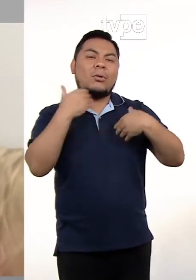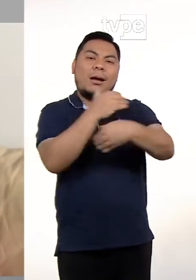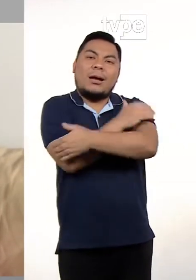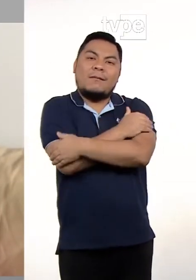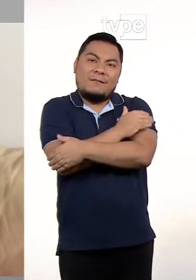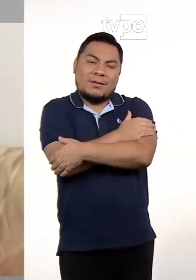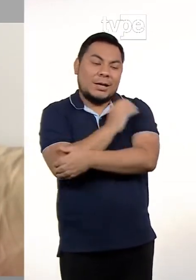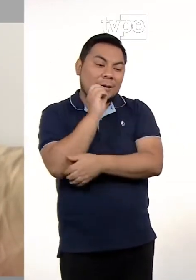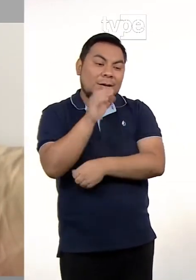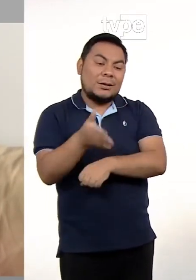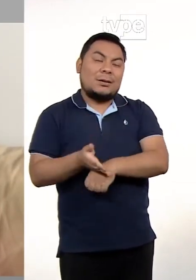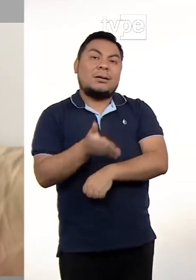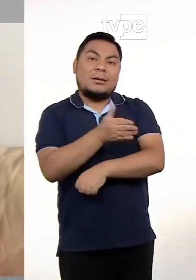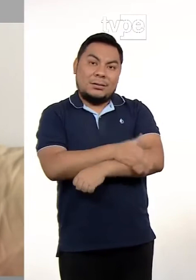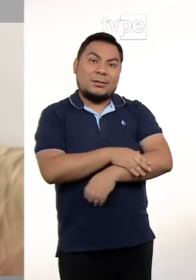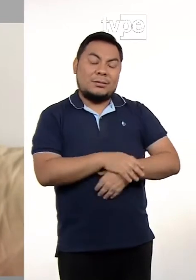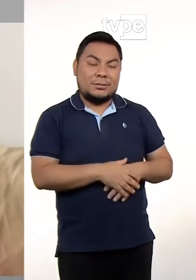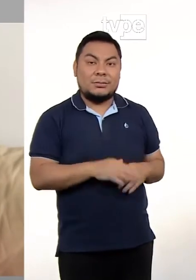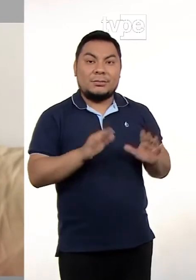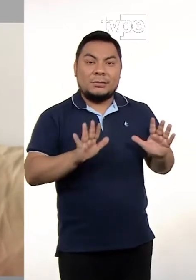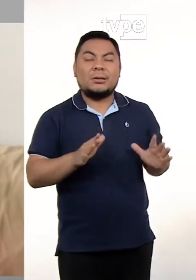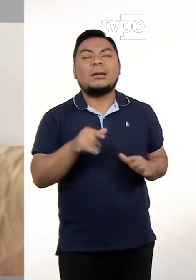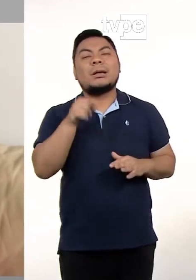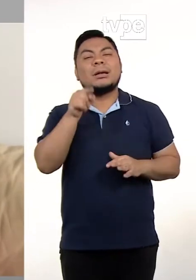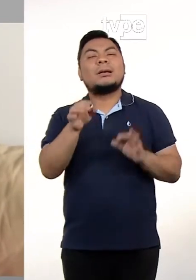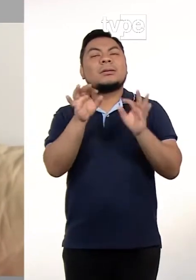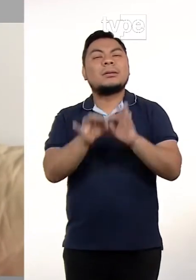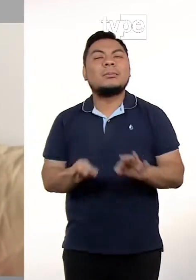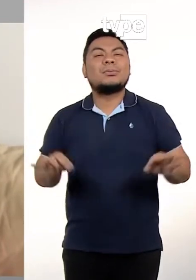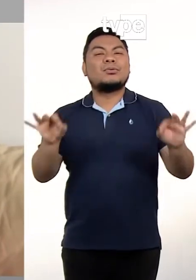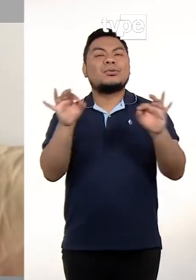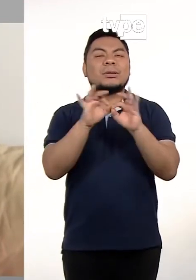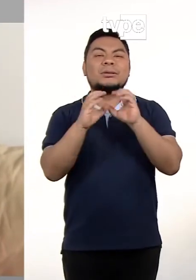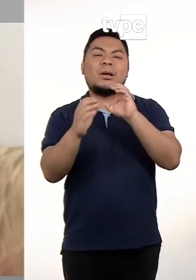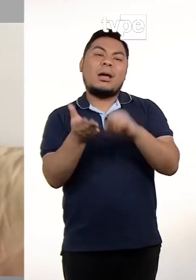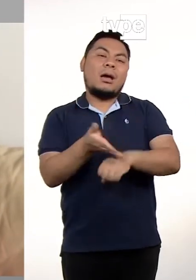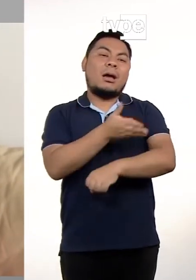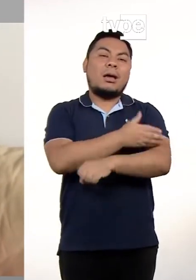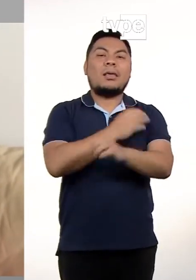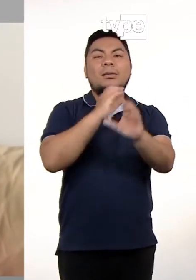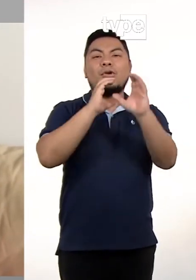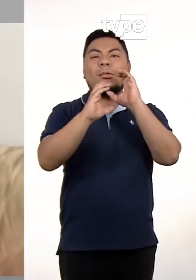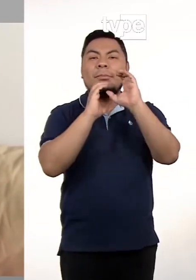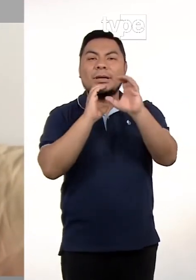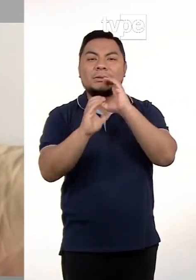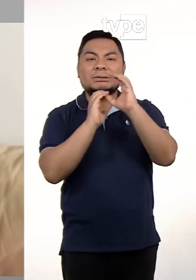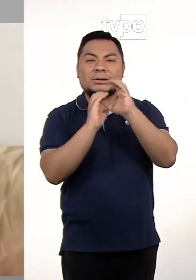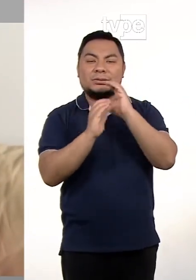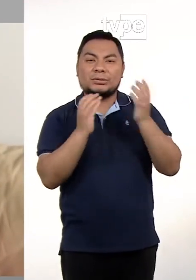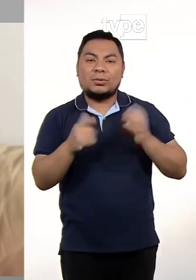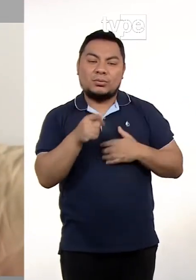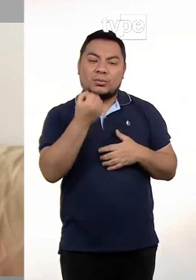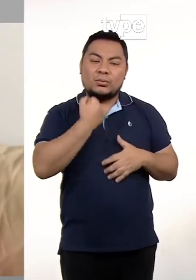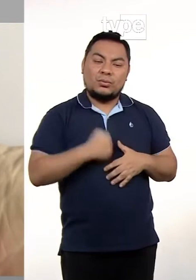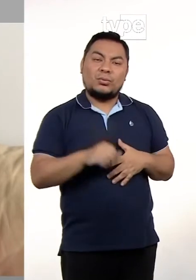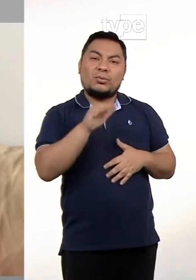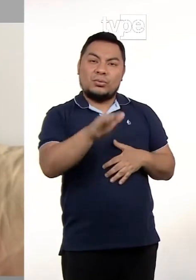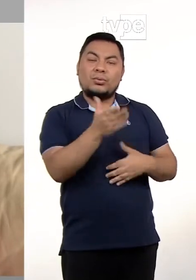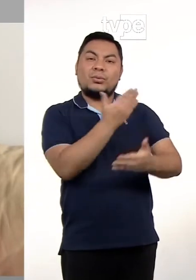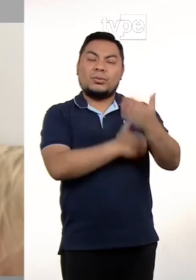pueden abrazar. Por eso es sumamente importante el diálogo, la conversación